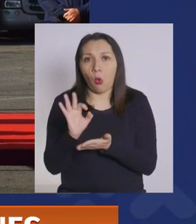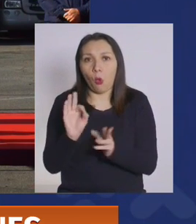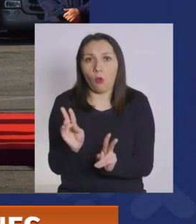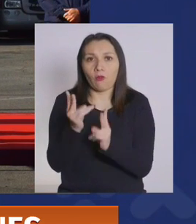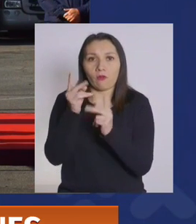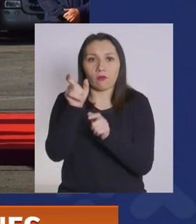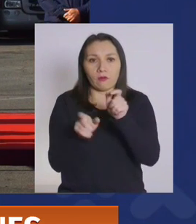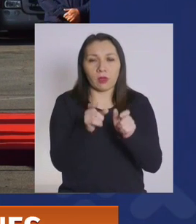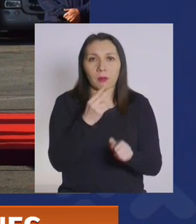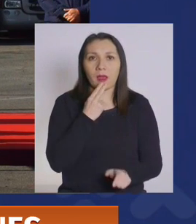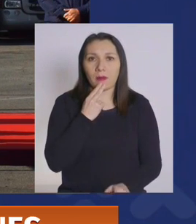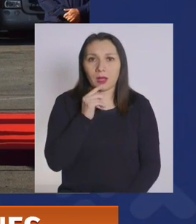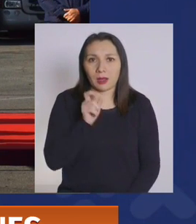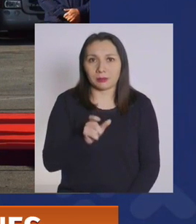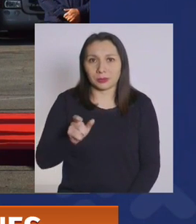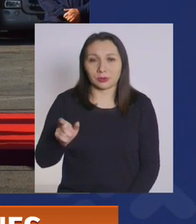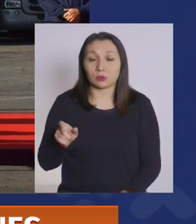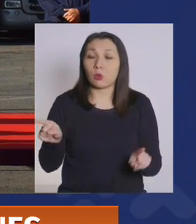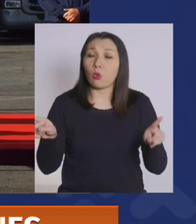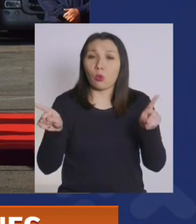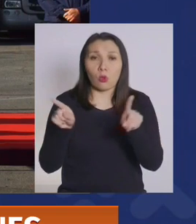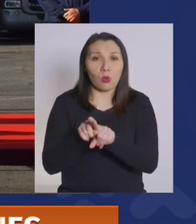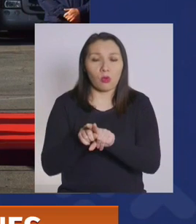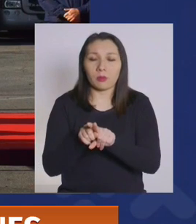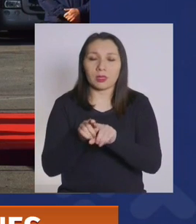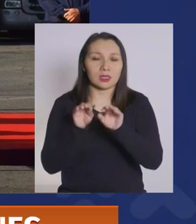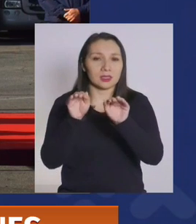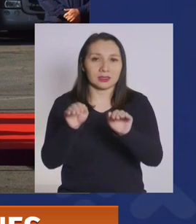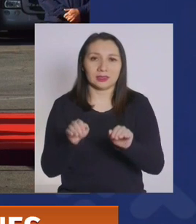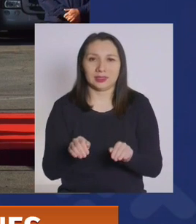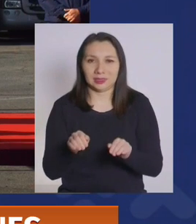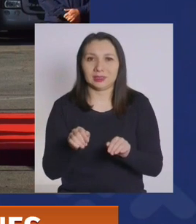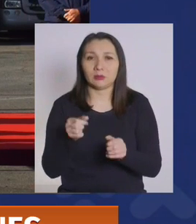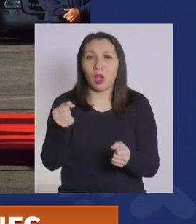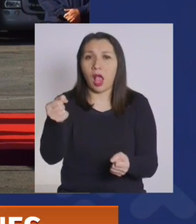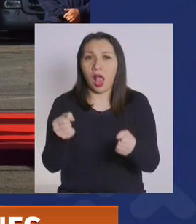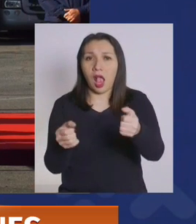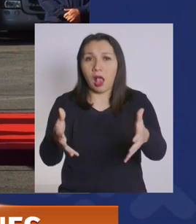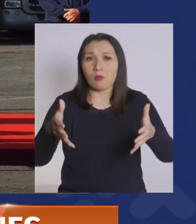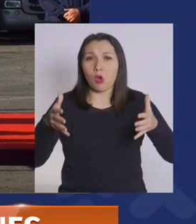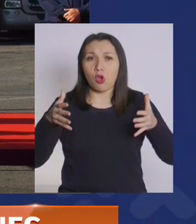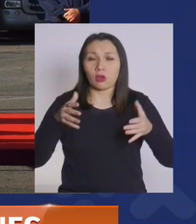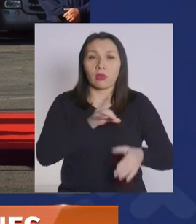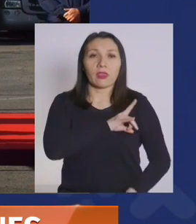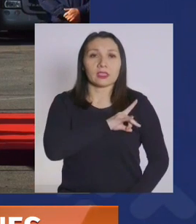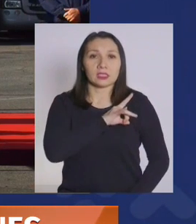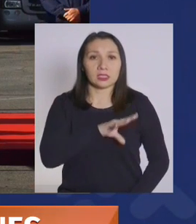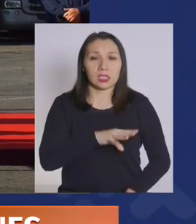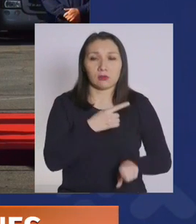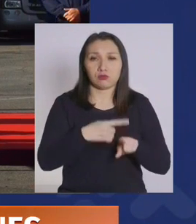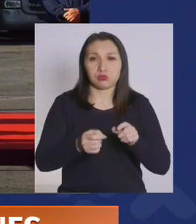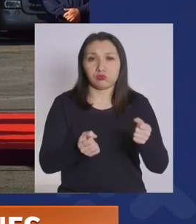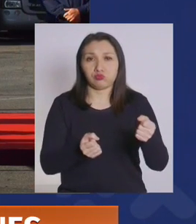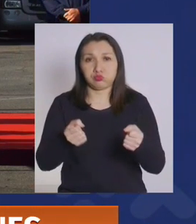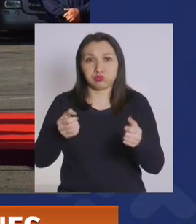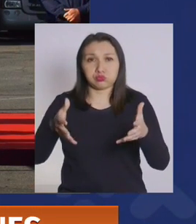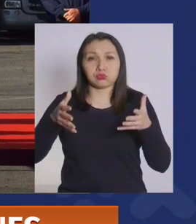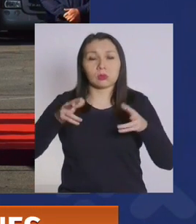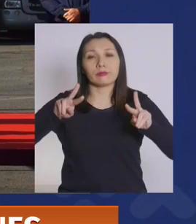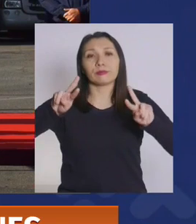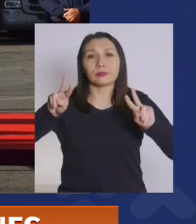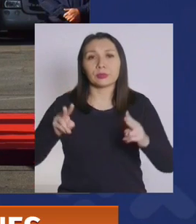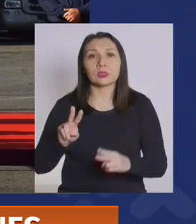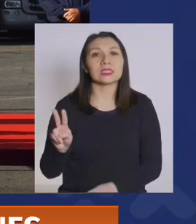de las personas. Lo mismo pasa con los camioneros de Chile, porque su camión es un